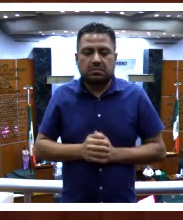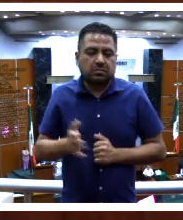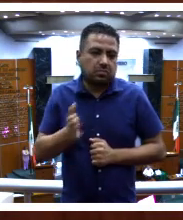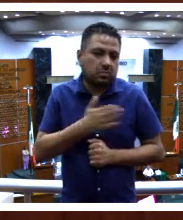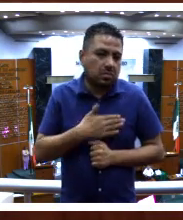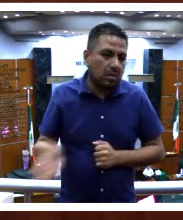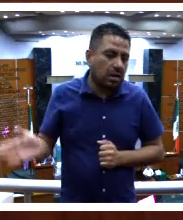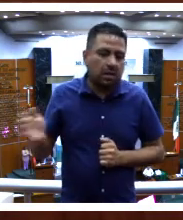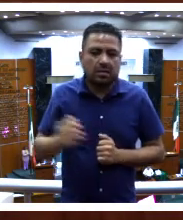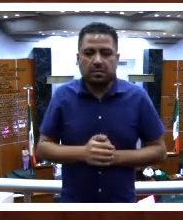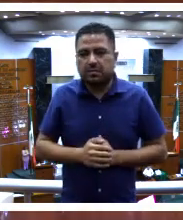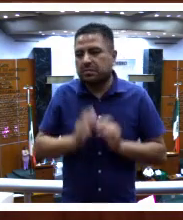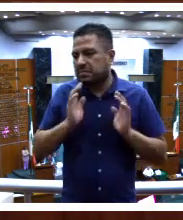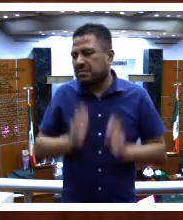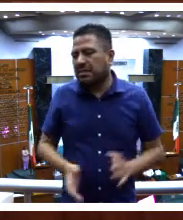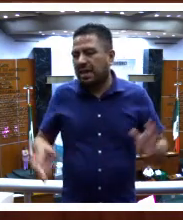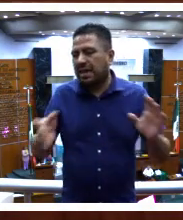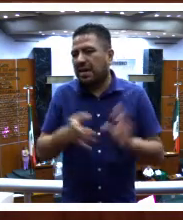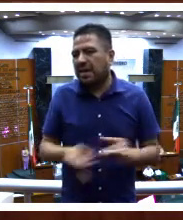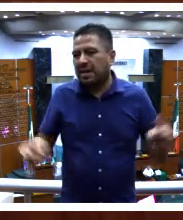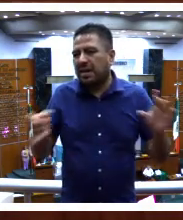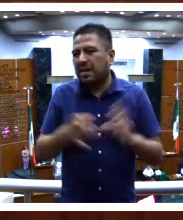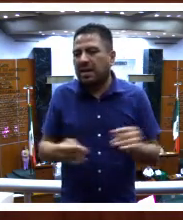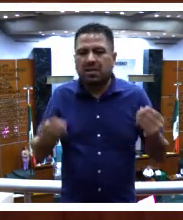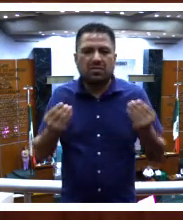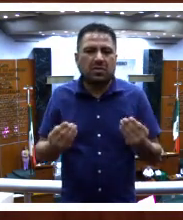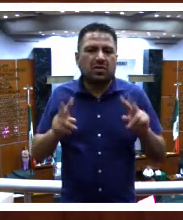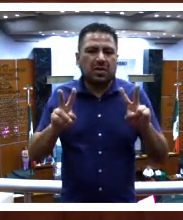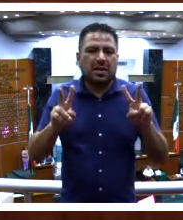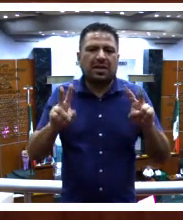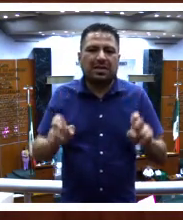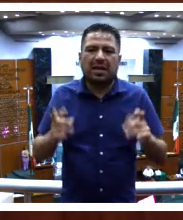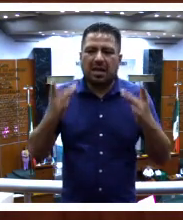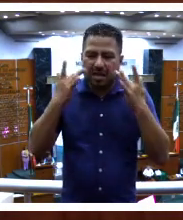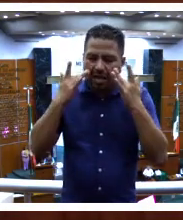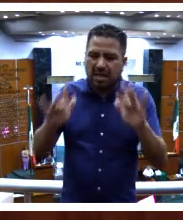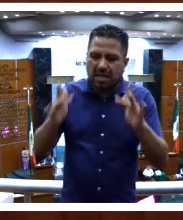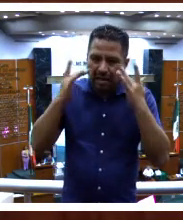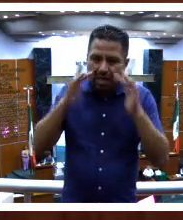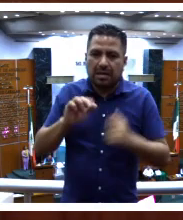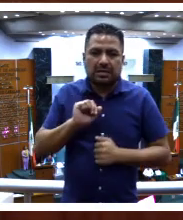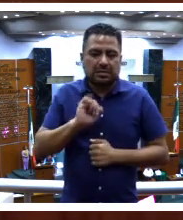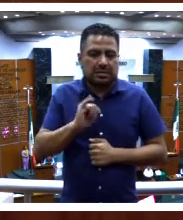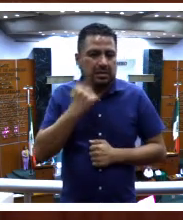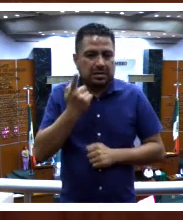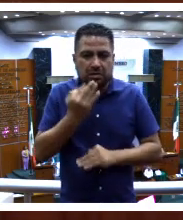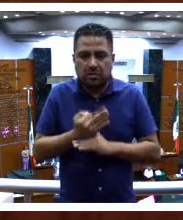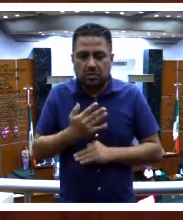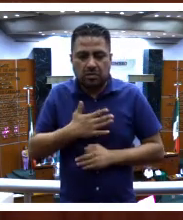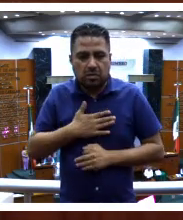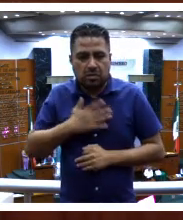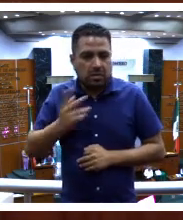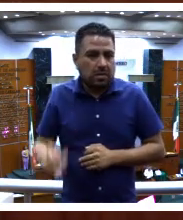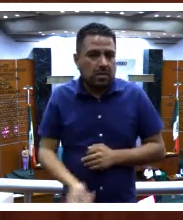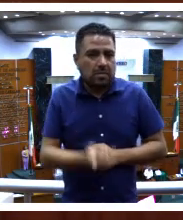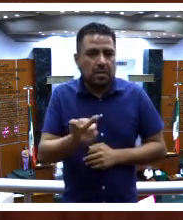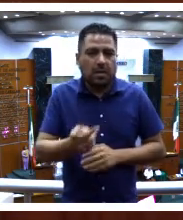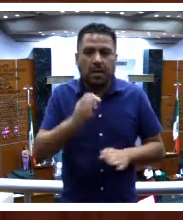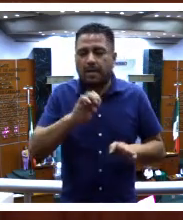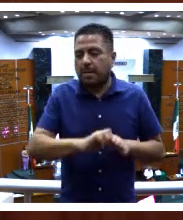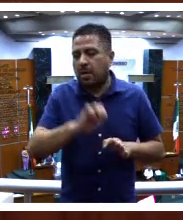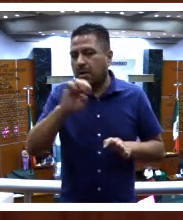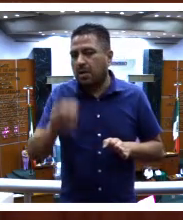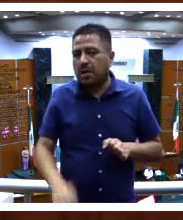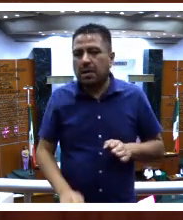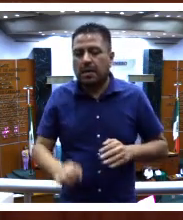Bueno, ya se habló mucho del tema de la deserción, pero sí quisiera yo preguntar, por